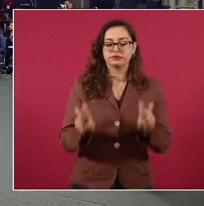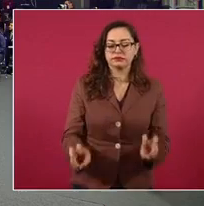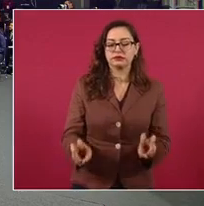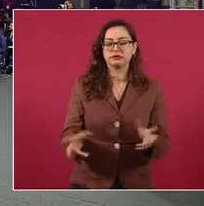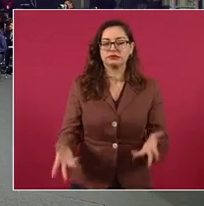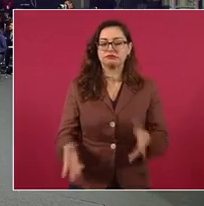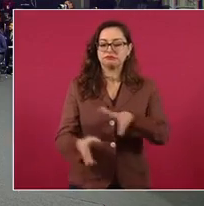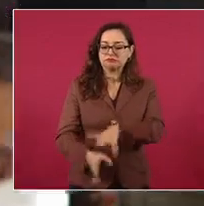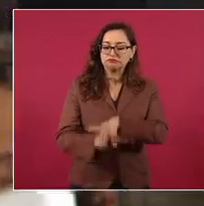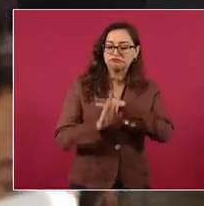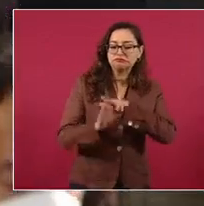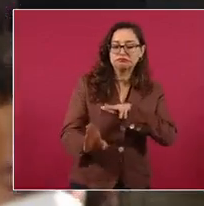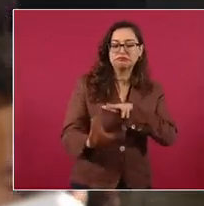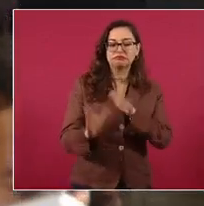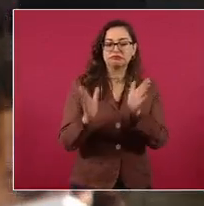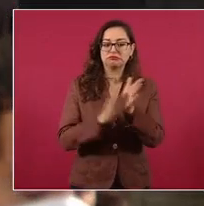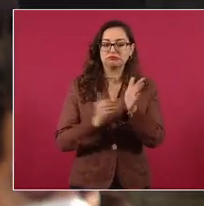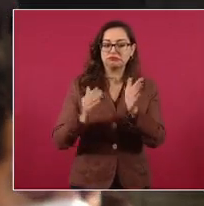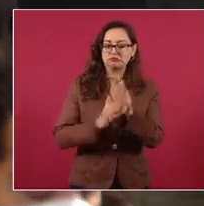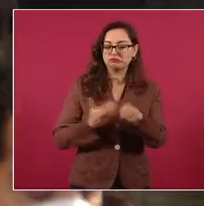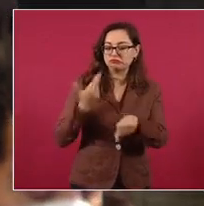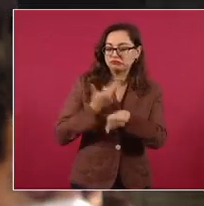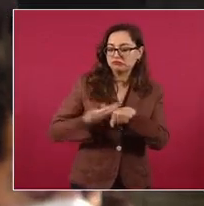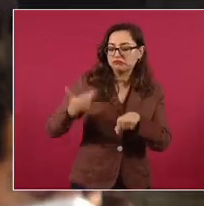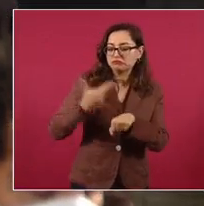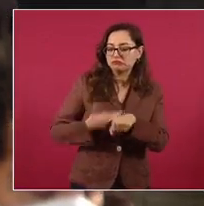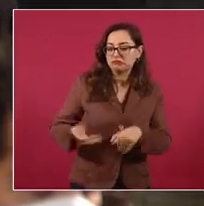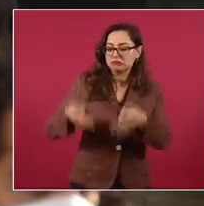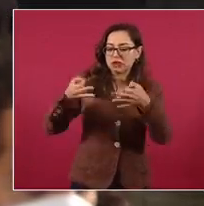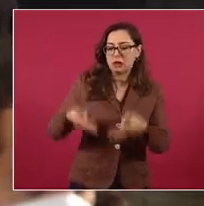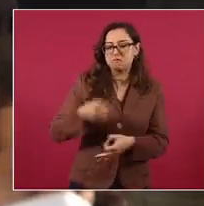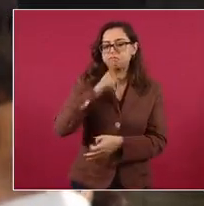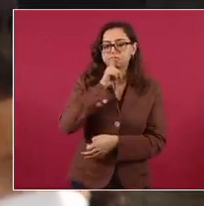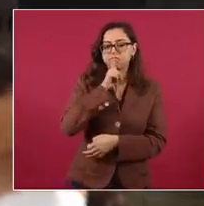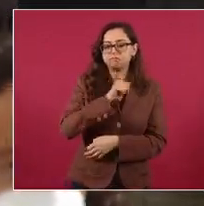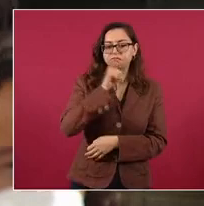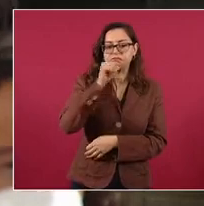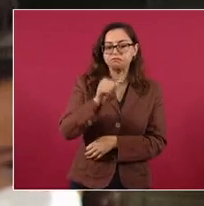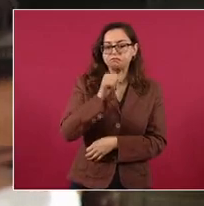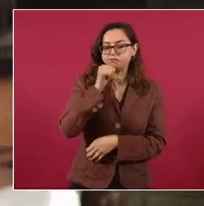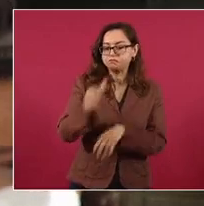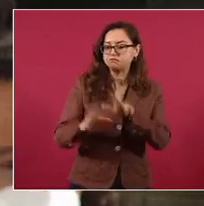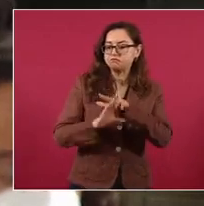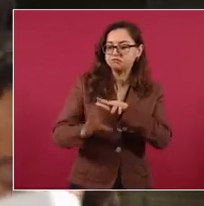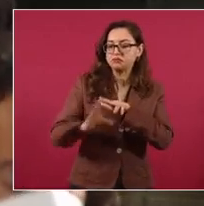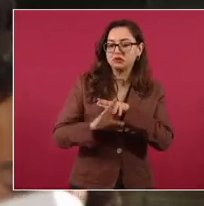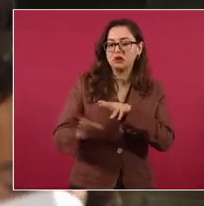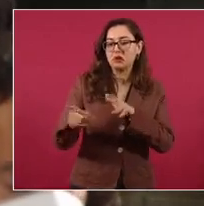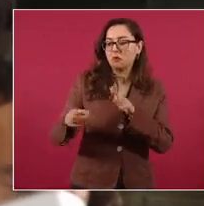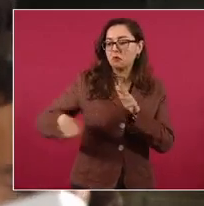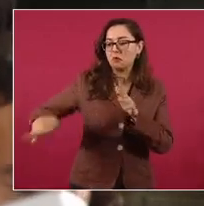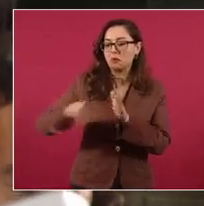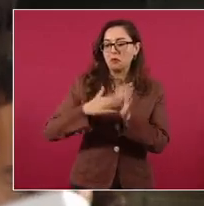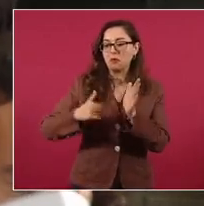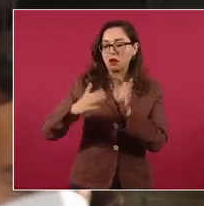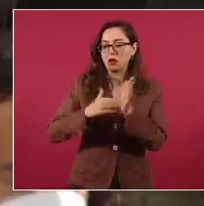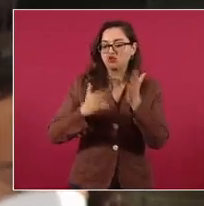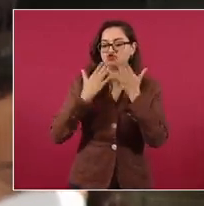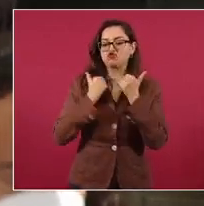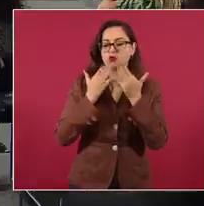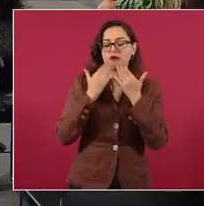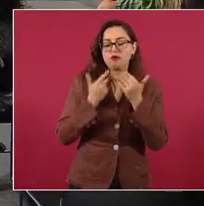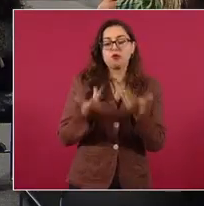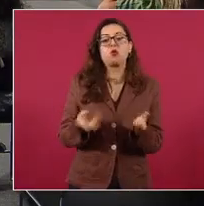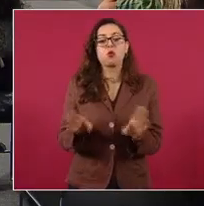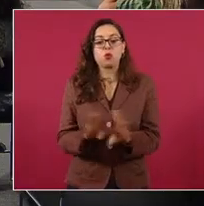¿cuáles son los resultados tangibles de esta migración? Perdón, estamos de la trata de migración también, y la trata de migración. Sí, de lo dijo